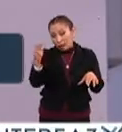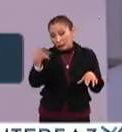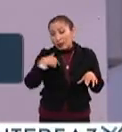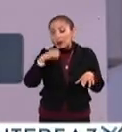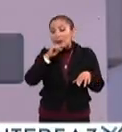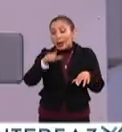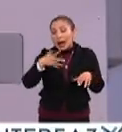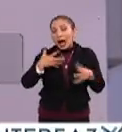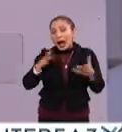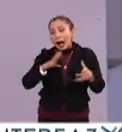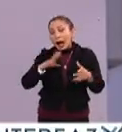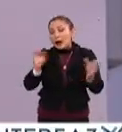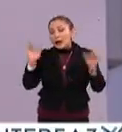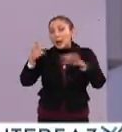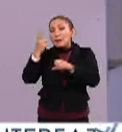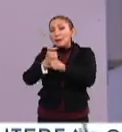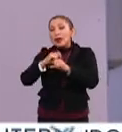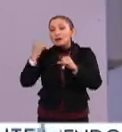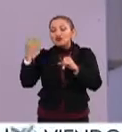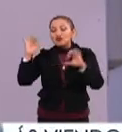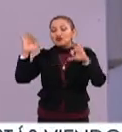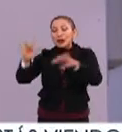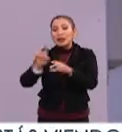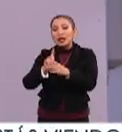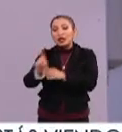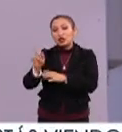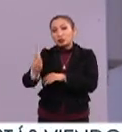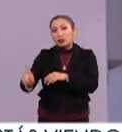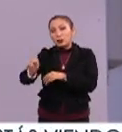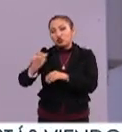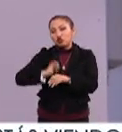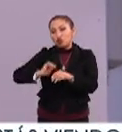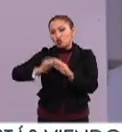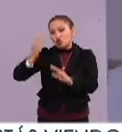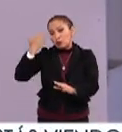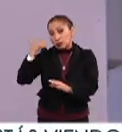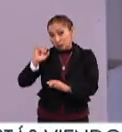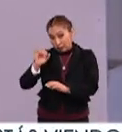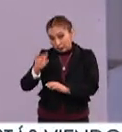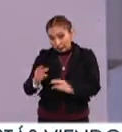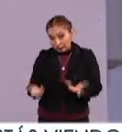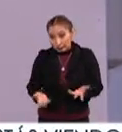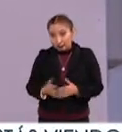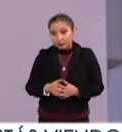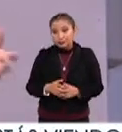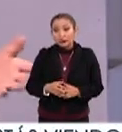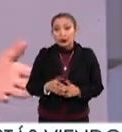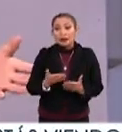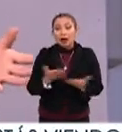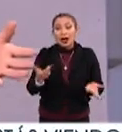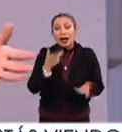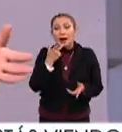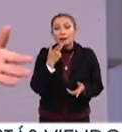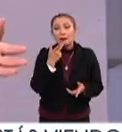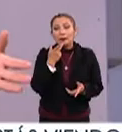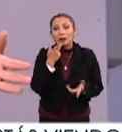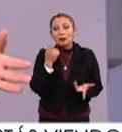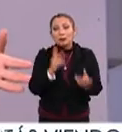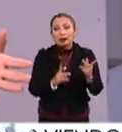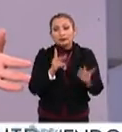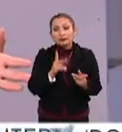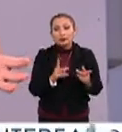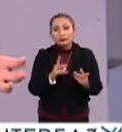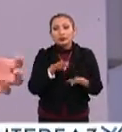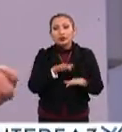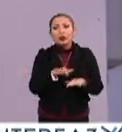va a llevar a cabo el primer Congreso de Derechos de los Pueblos Originarios, ¿cierto, rector? Y bueno, estábamos